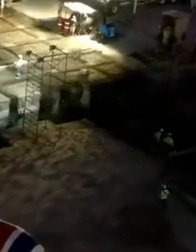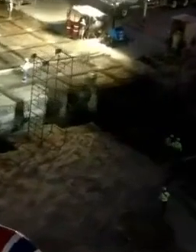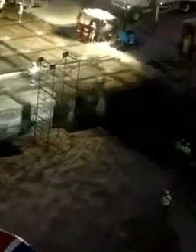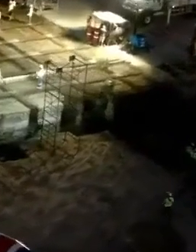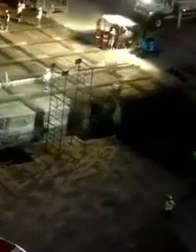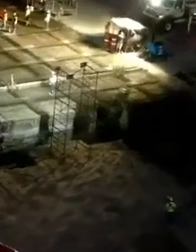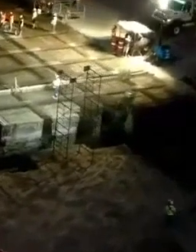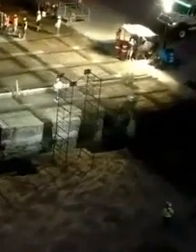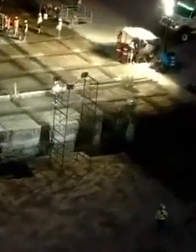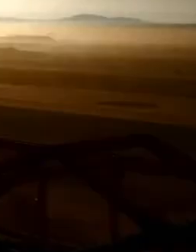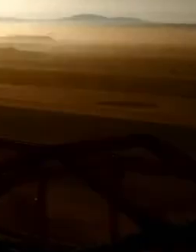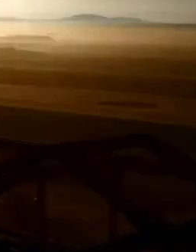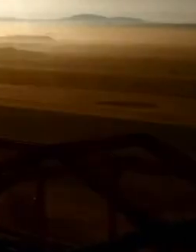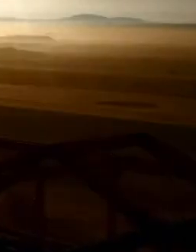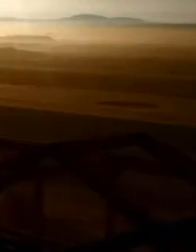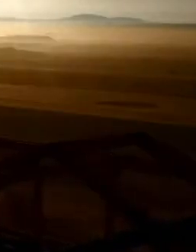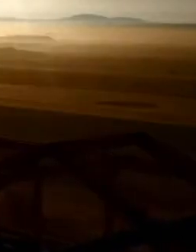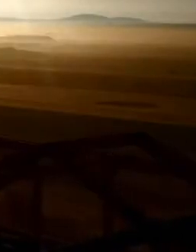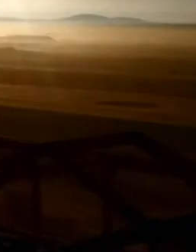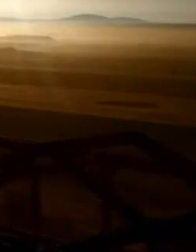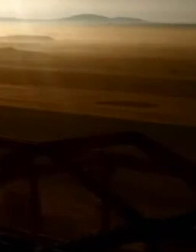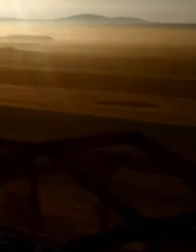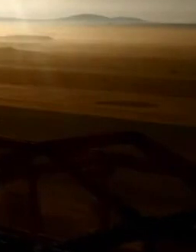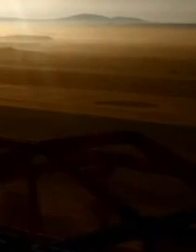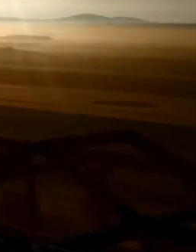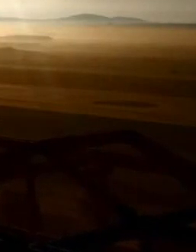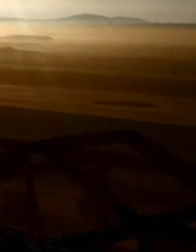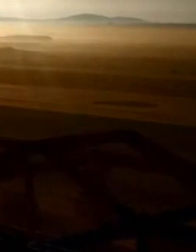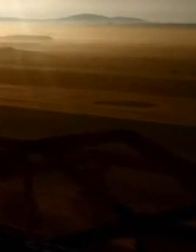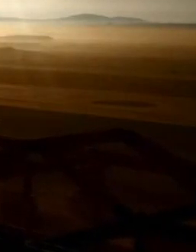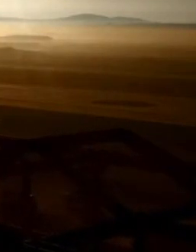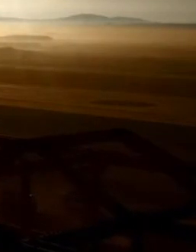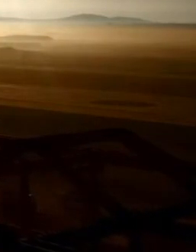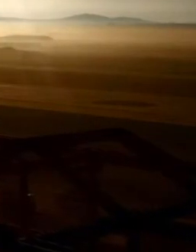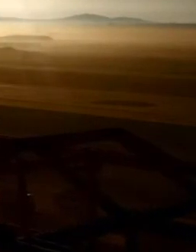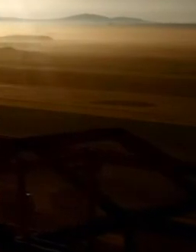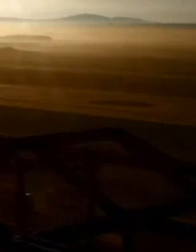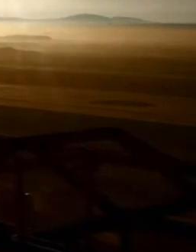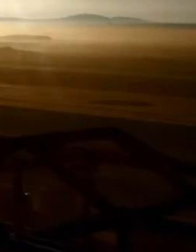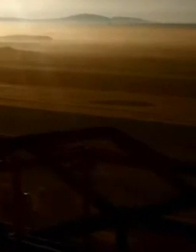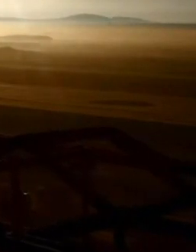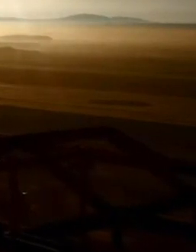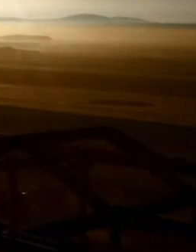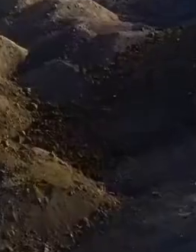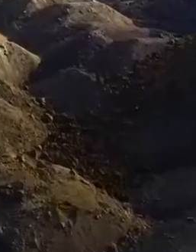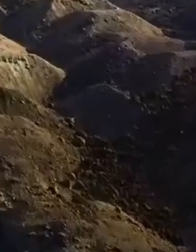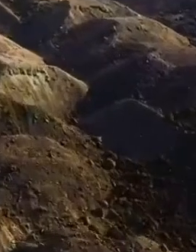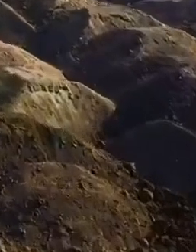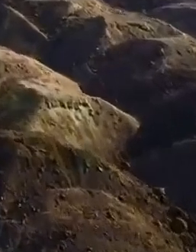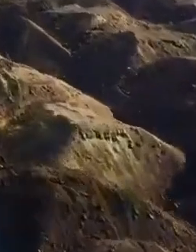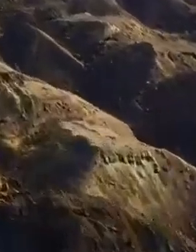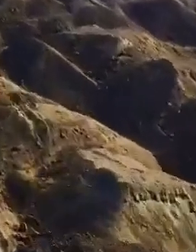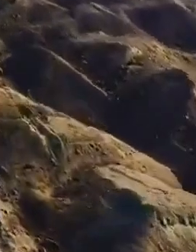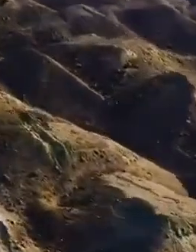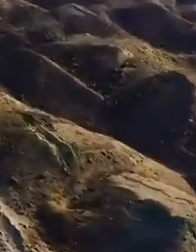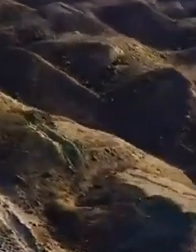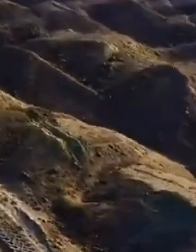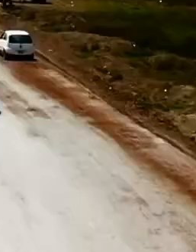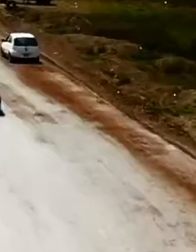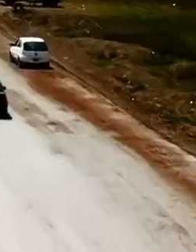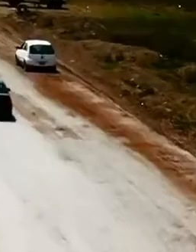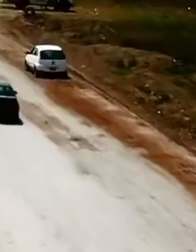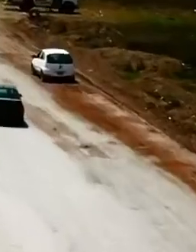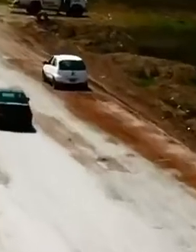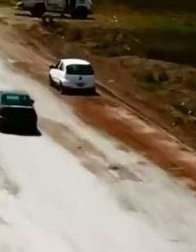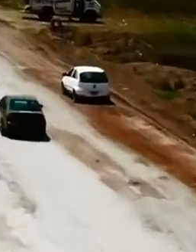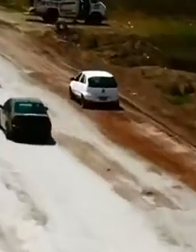fecha, en este macroproyecto, se han construido más de 2 millones y medio de metros cuadrados, se han trasladado más de 3 millones de metros cúbicos